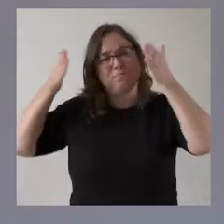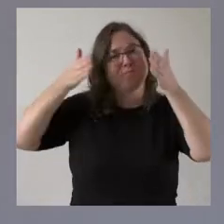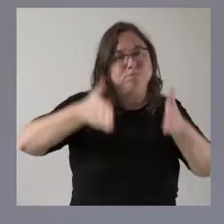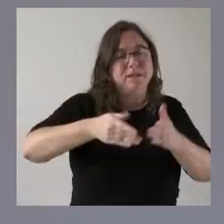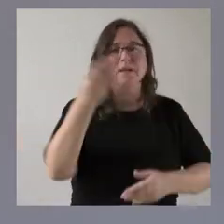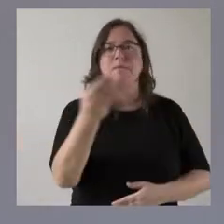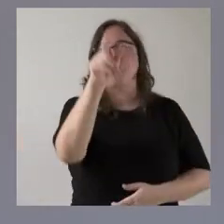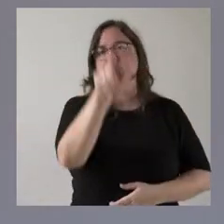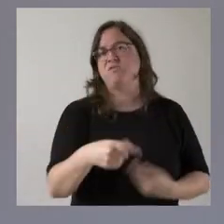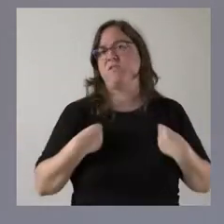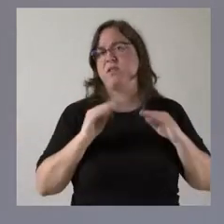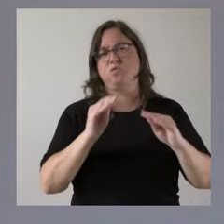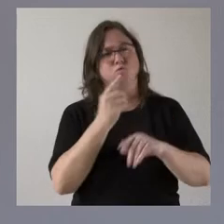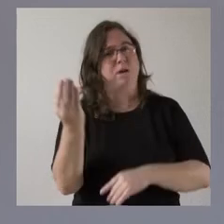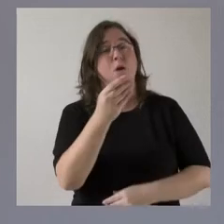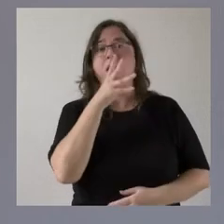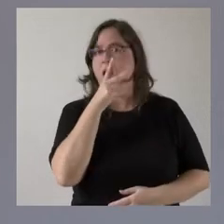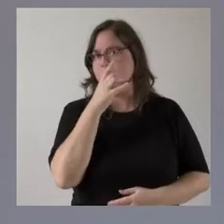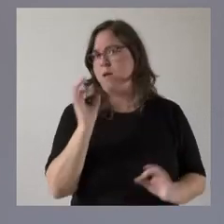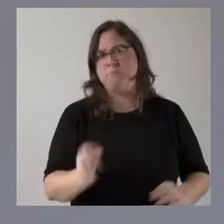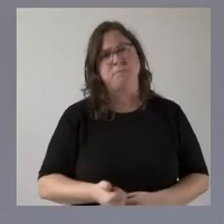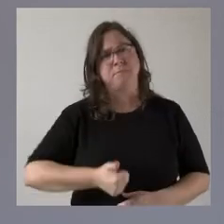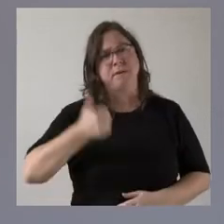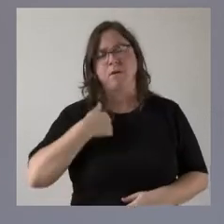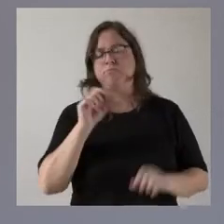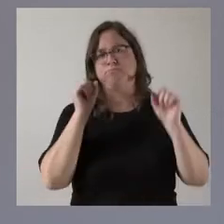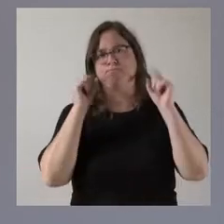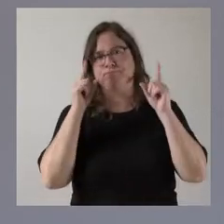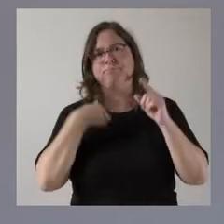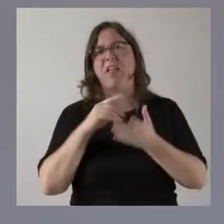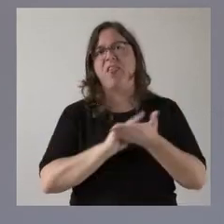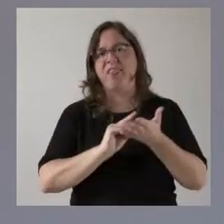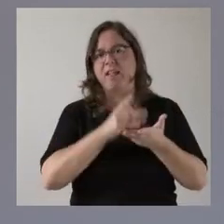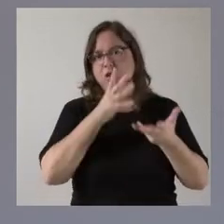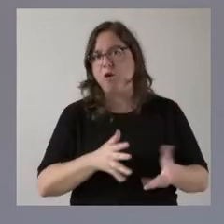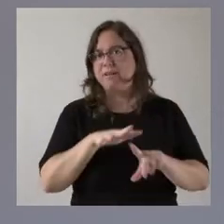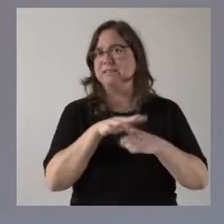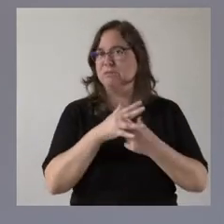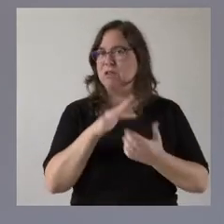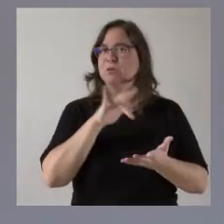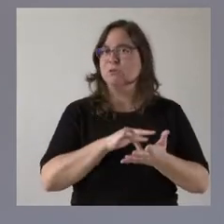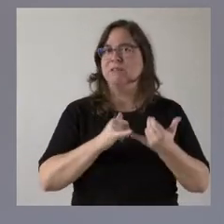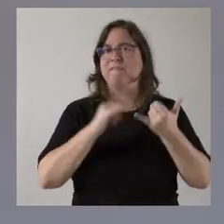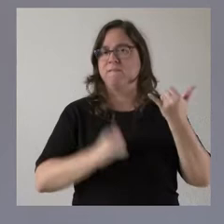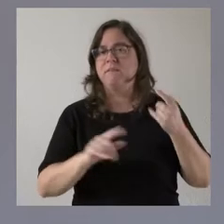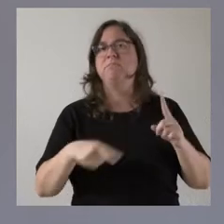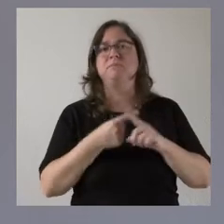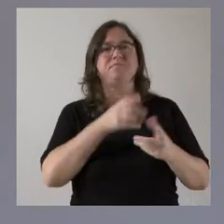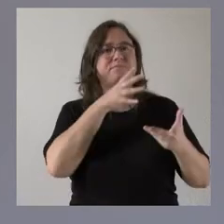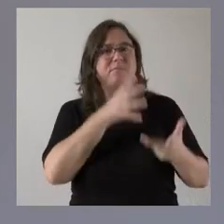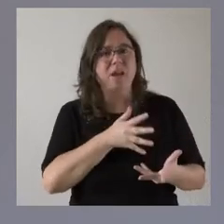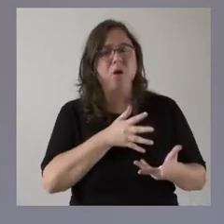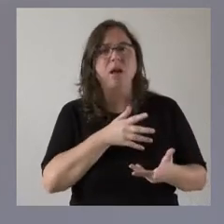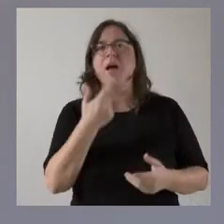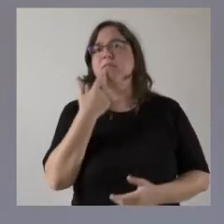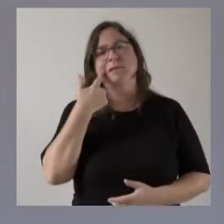en mejorar la vida de las personas lo son todavía más cuando somos conscientes de los datos en los que estamos atravesando y donde aquí no cabe